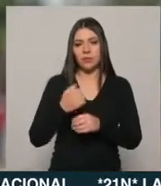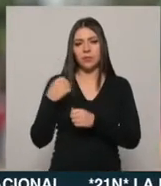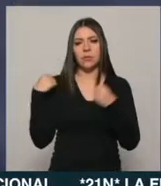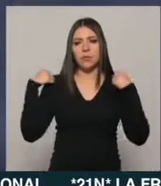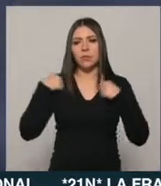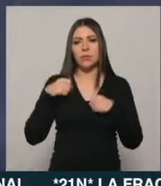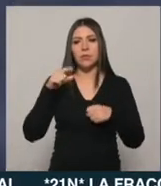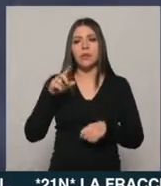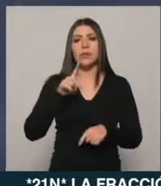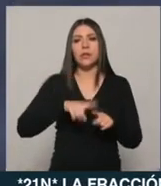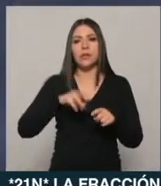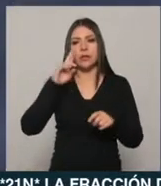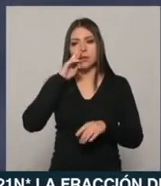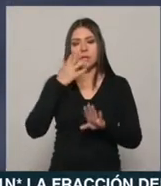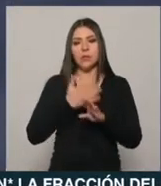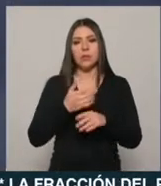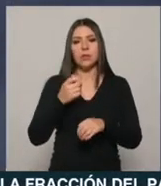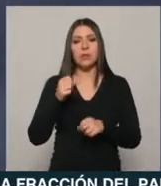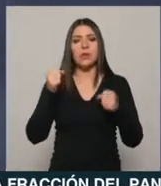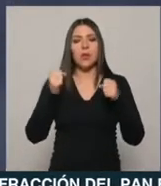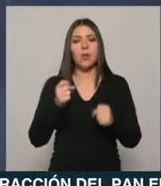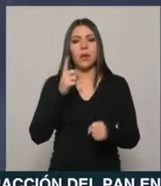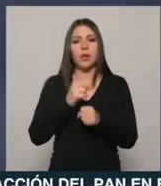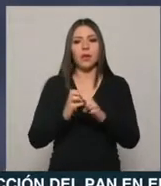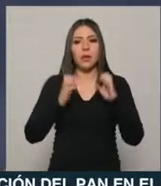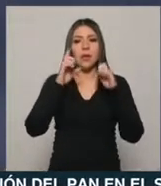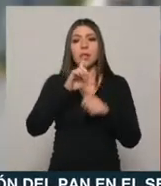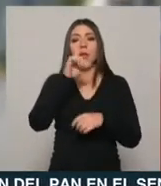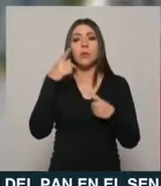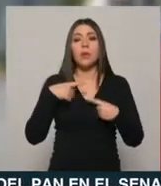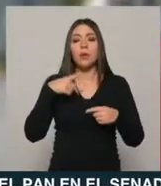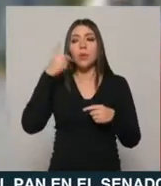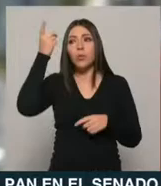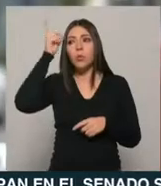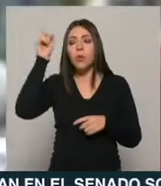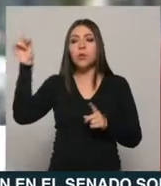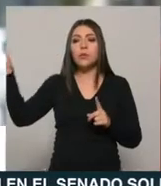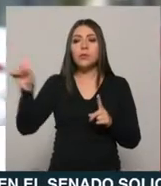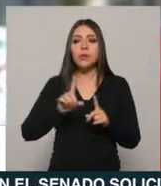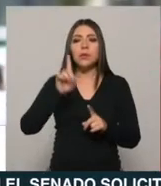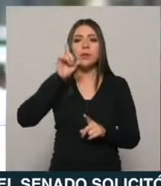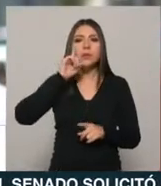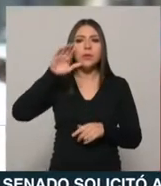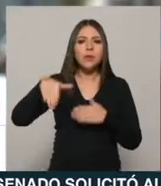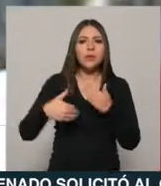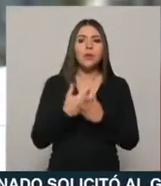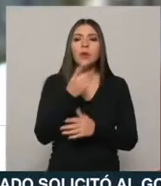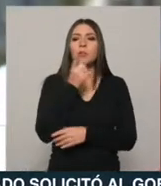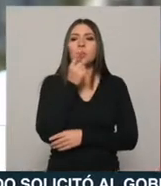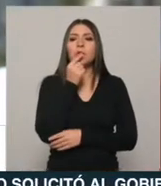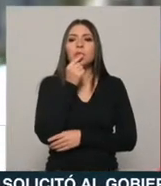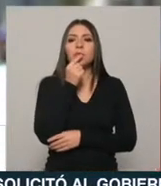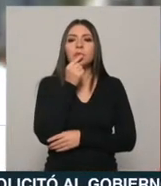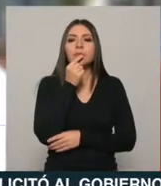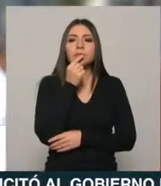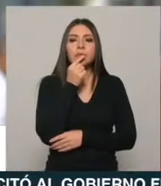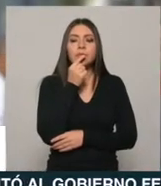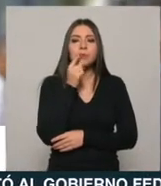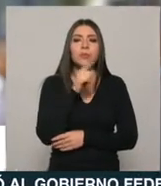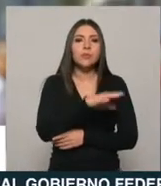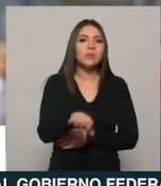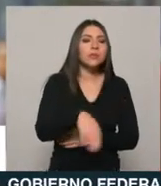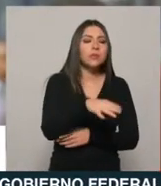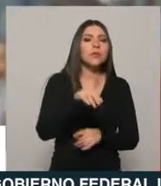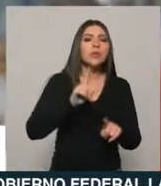del edificio para posteriormente entregarla a su dueño. Al día siguiente, por medio de policía auxiliar, se localiza